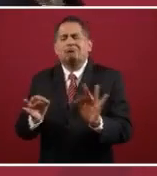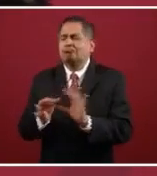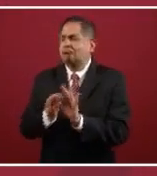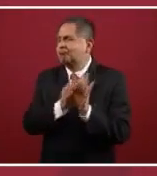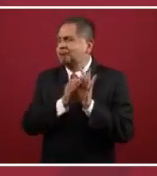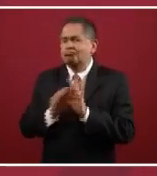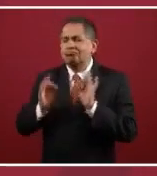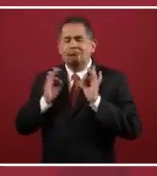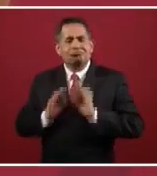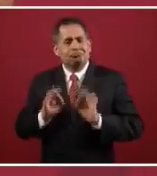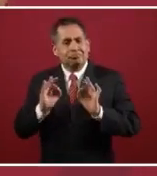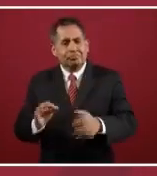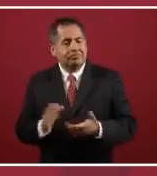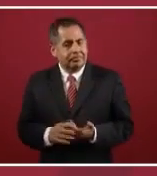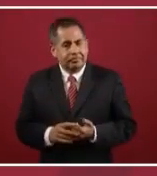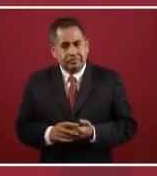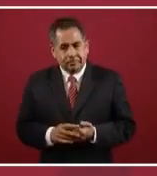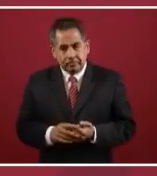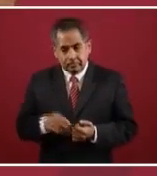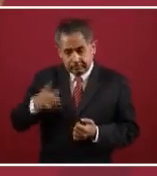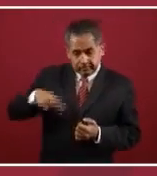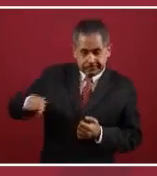no ha